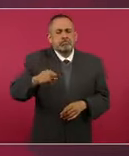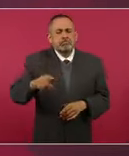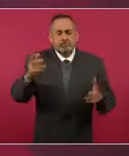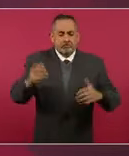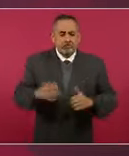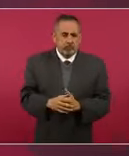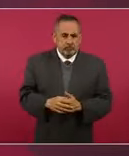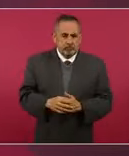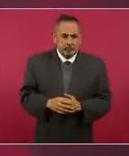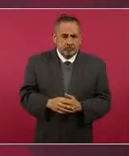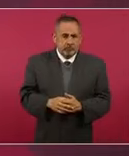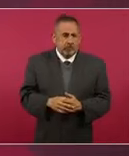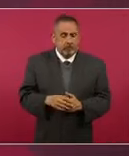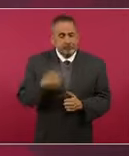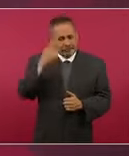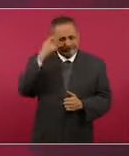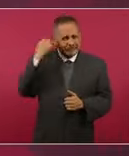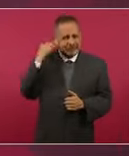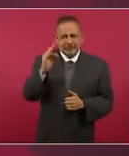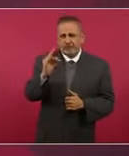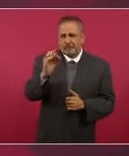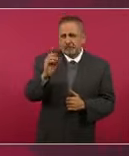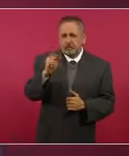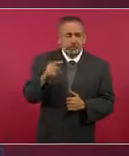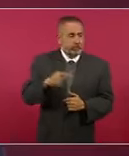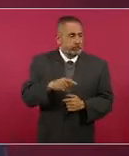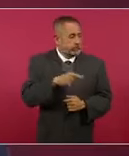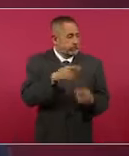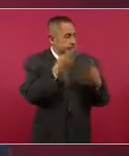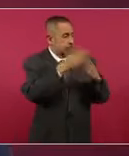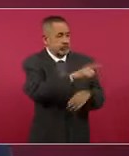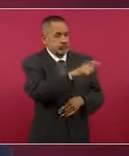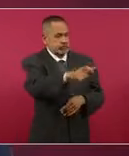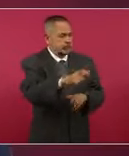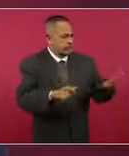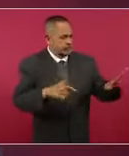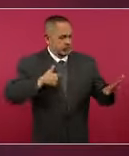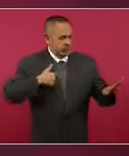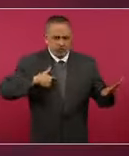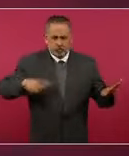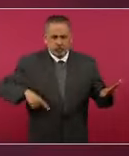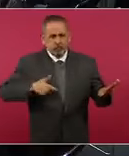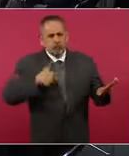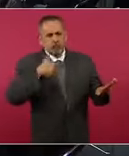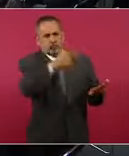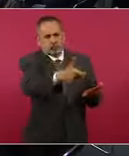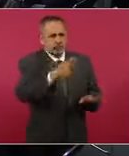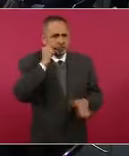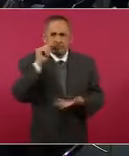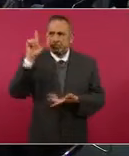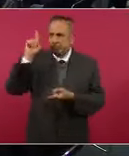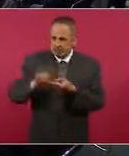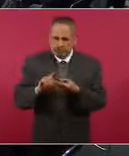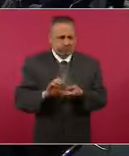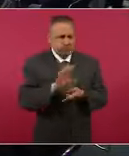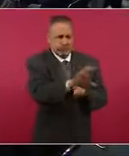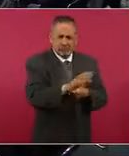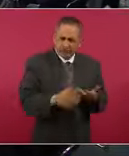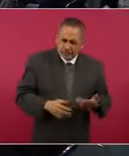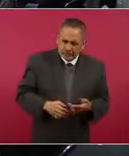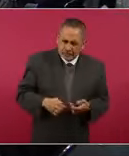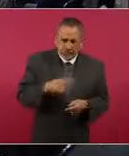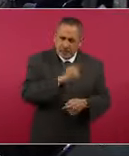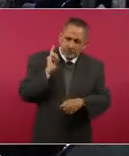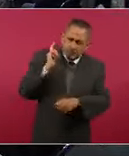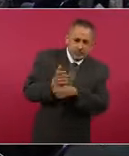cuando convirtieron las deudas privadas en deuda pública, que no se dieron cuenta de que privatizaron